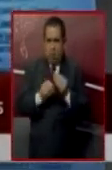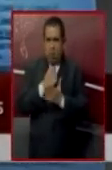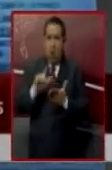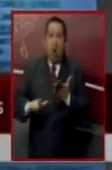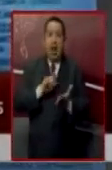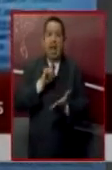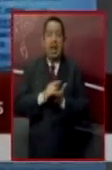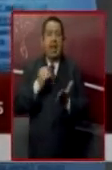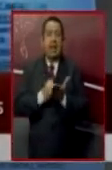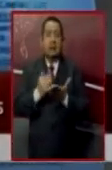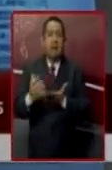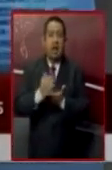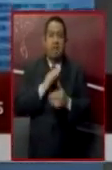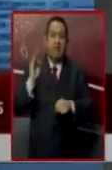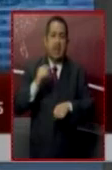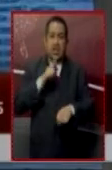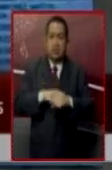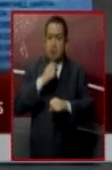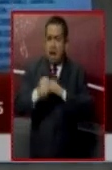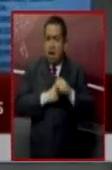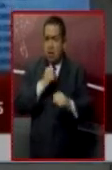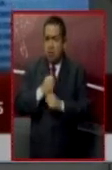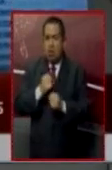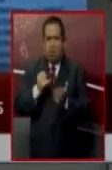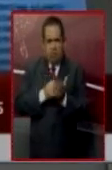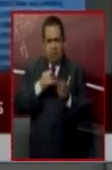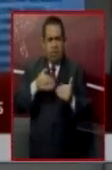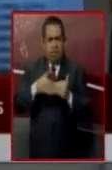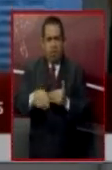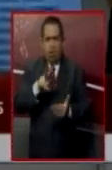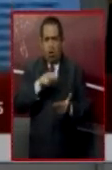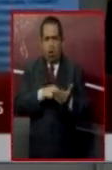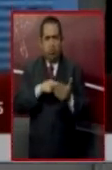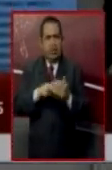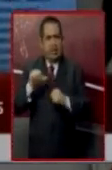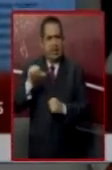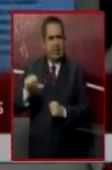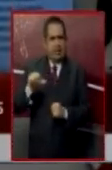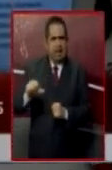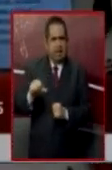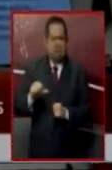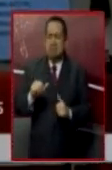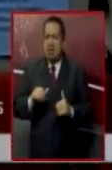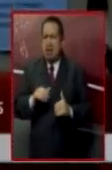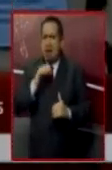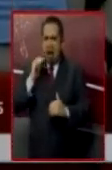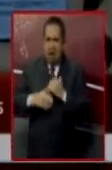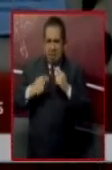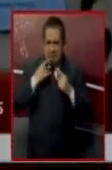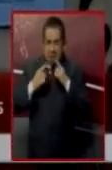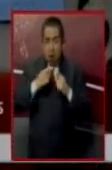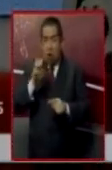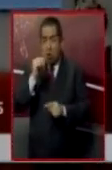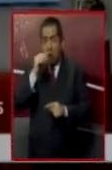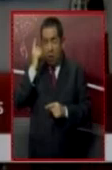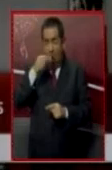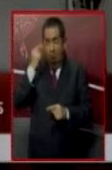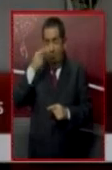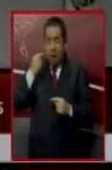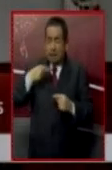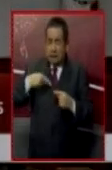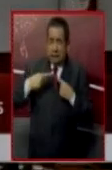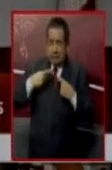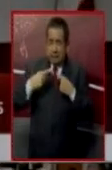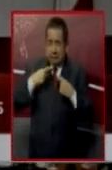Ley de Ingresos de la Federación para el ejercicio fiscal 2016. Finalmente, tras una sesión de casi 9 horas, la